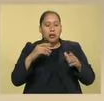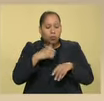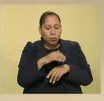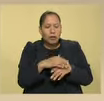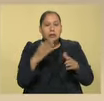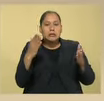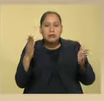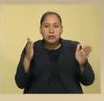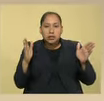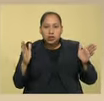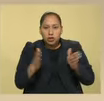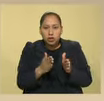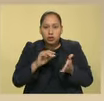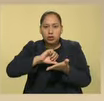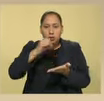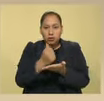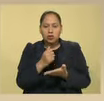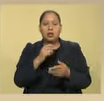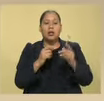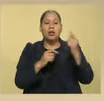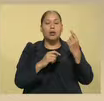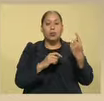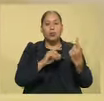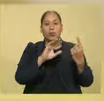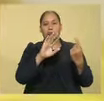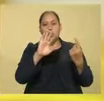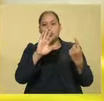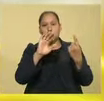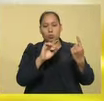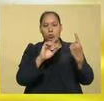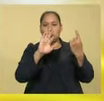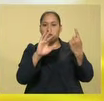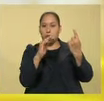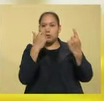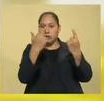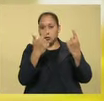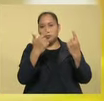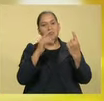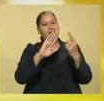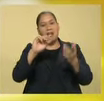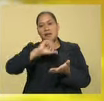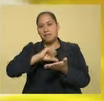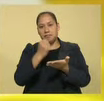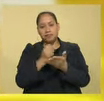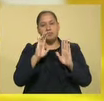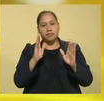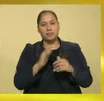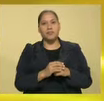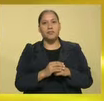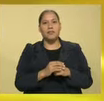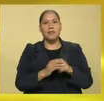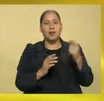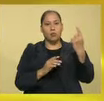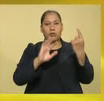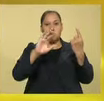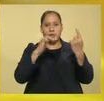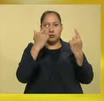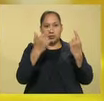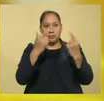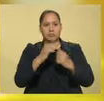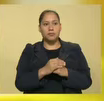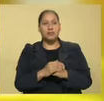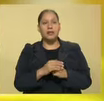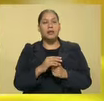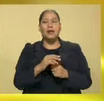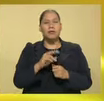a partir del 1.57 para abajo, ya eres talla petit. De 1.57 para abajo. No, mira. Sí, aquí ya me